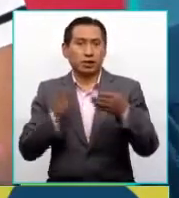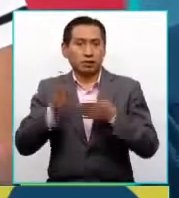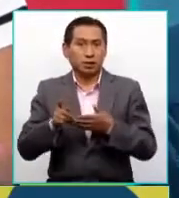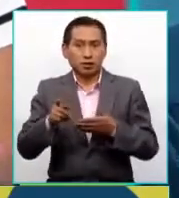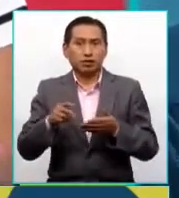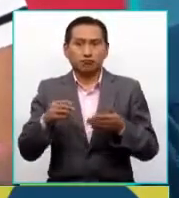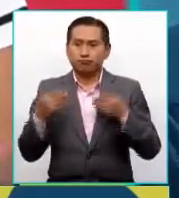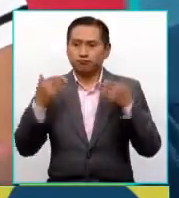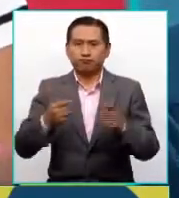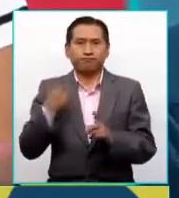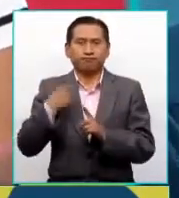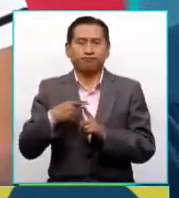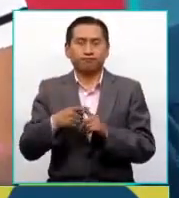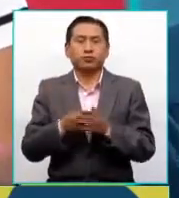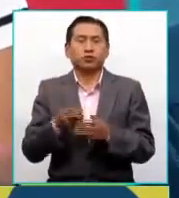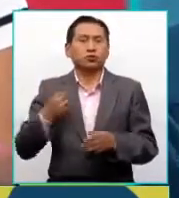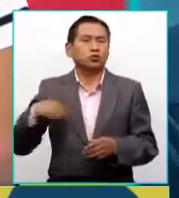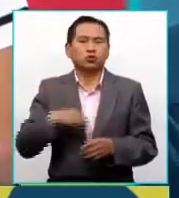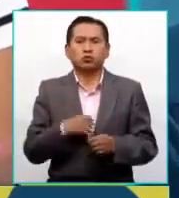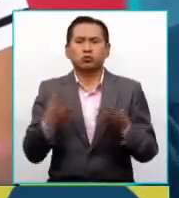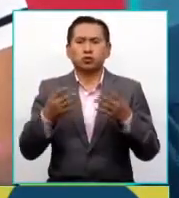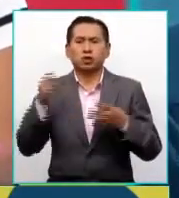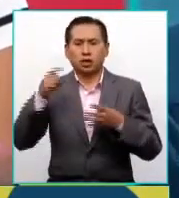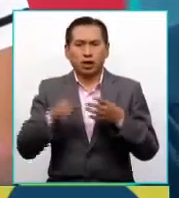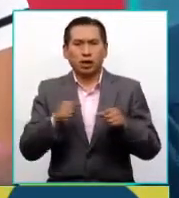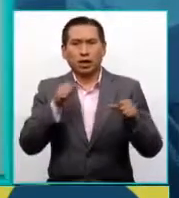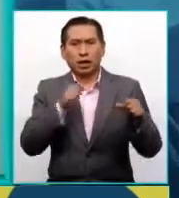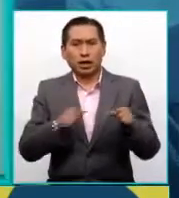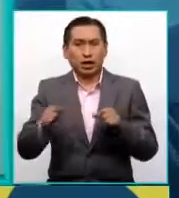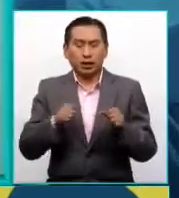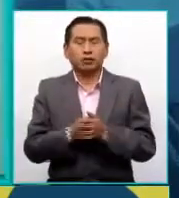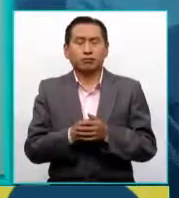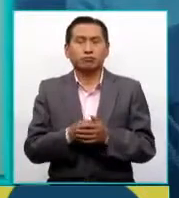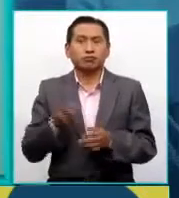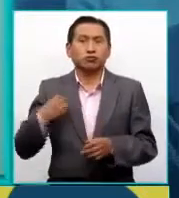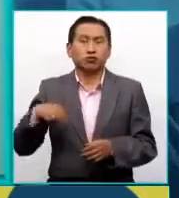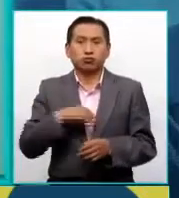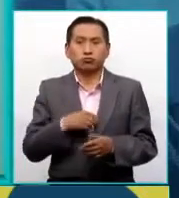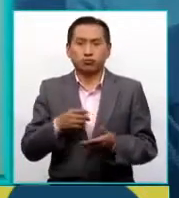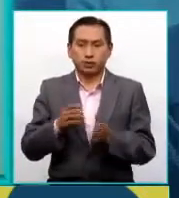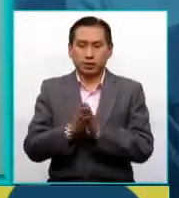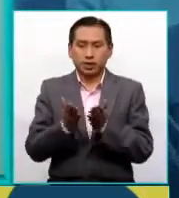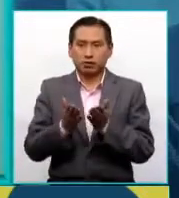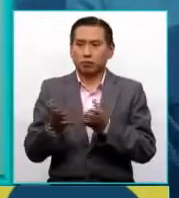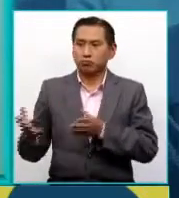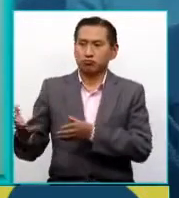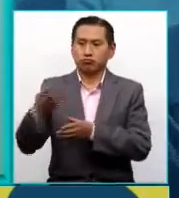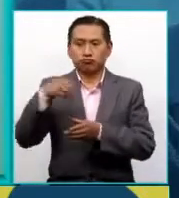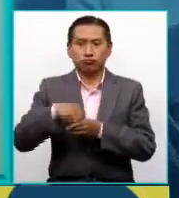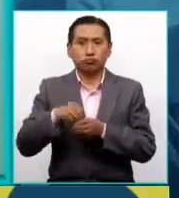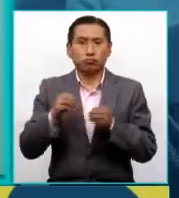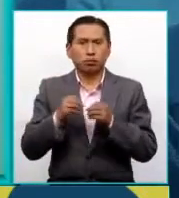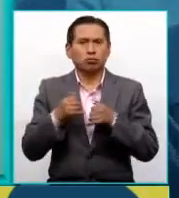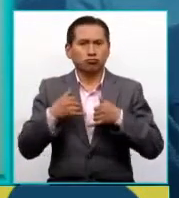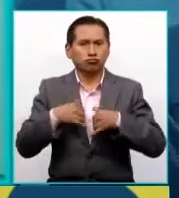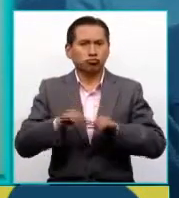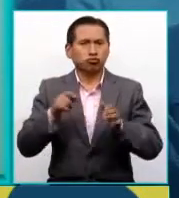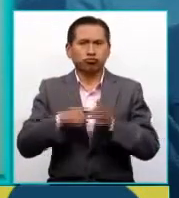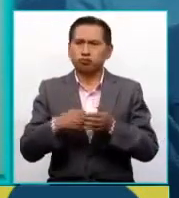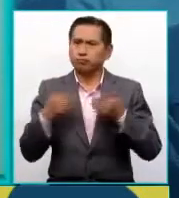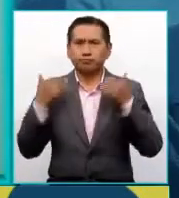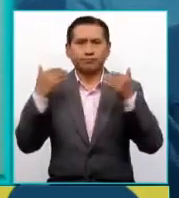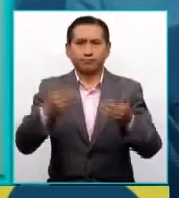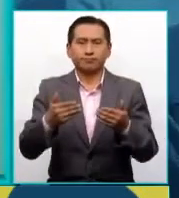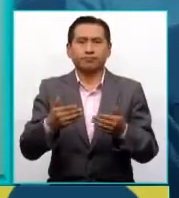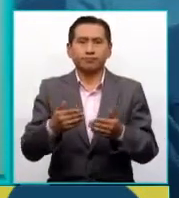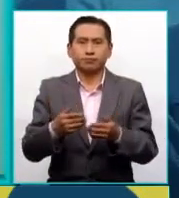pleno desarrollo. Estamos con varias actividades, hemos recolectado libros, todavía continúa el proceso de